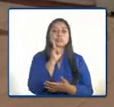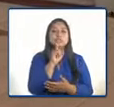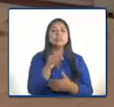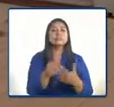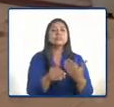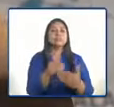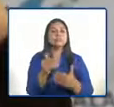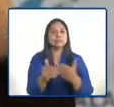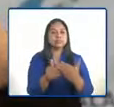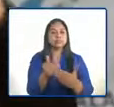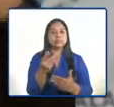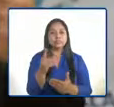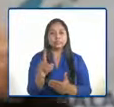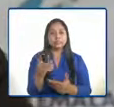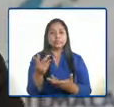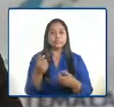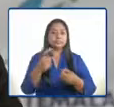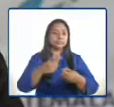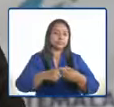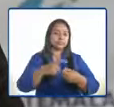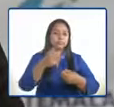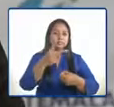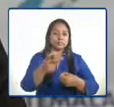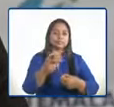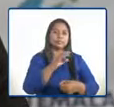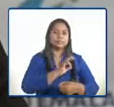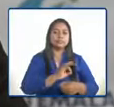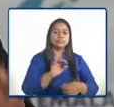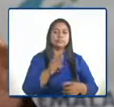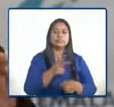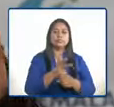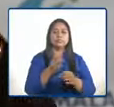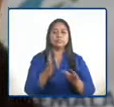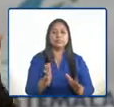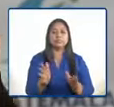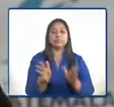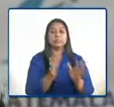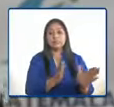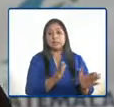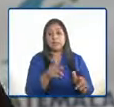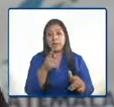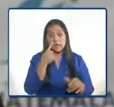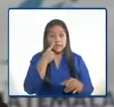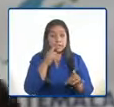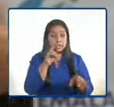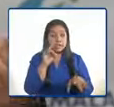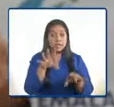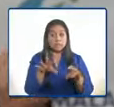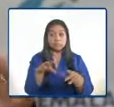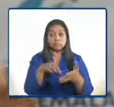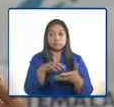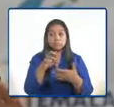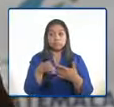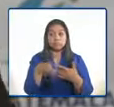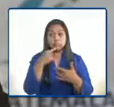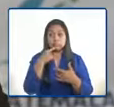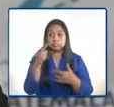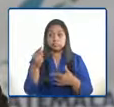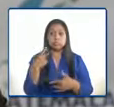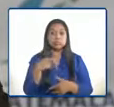proceso de su reinserción a la sociedad guatemalteca. Algunos de los programas que tenemos, de estos que estoy